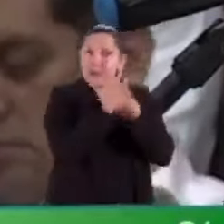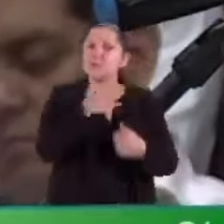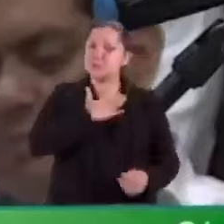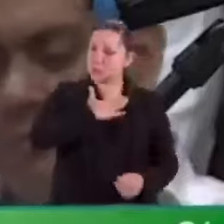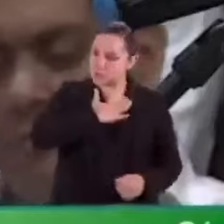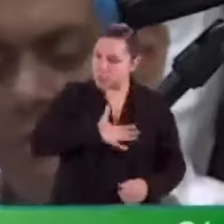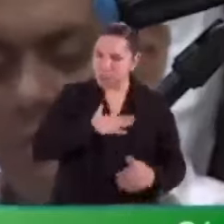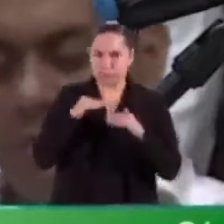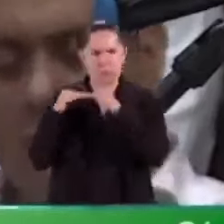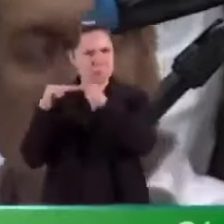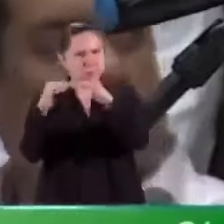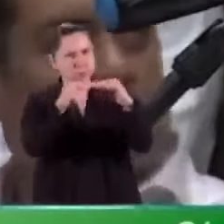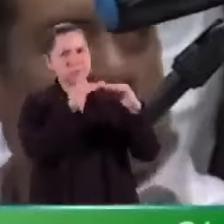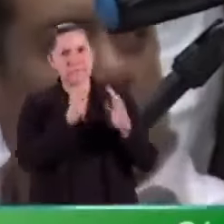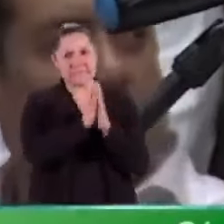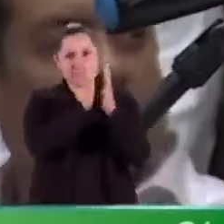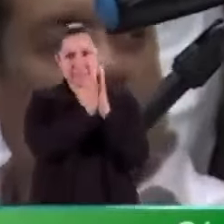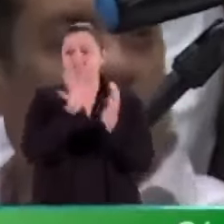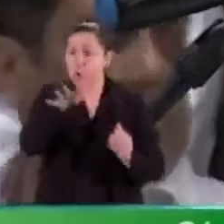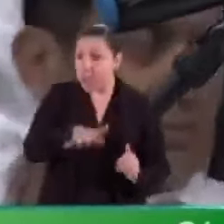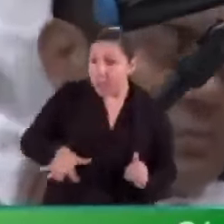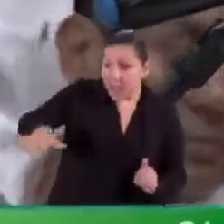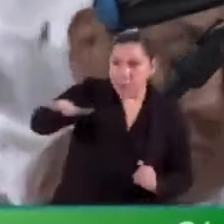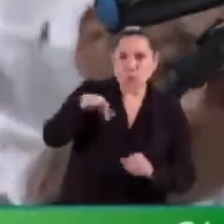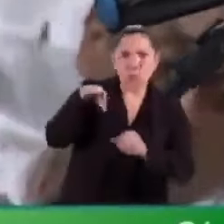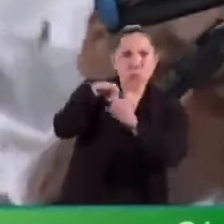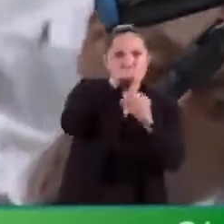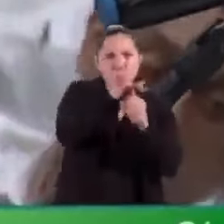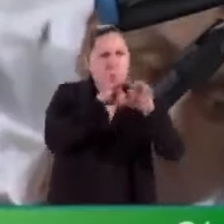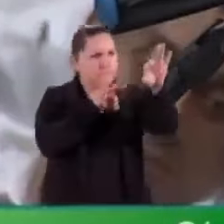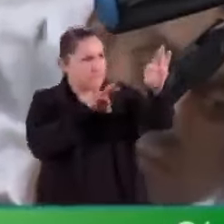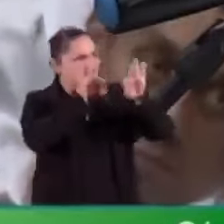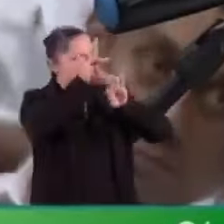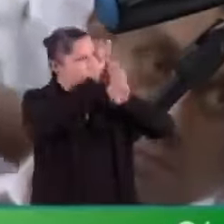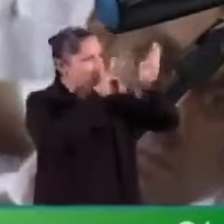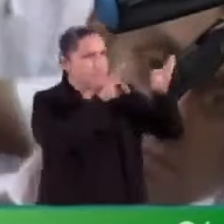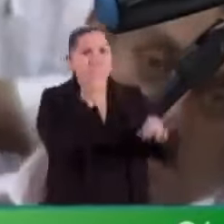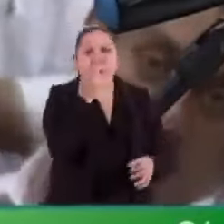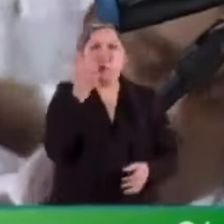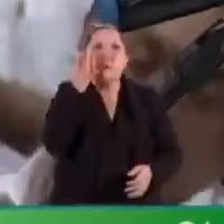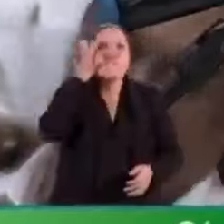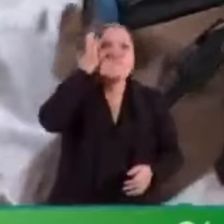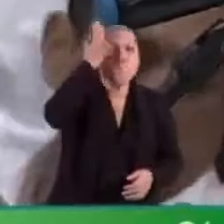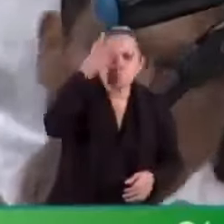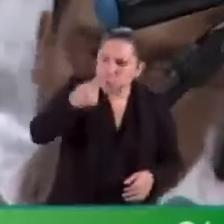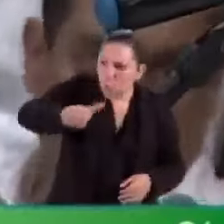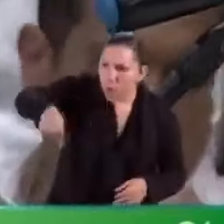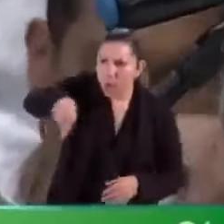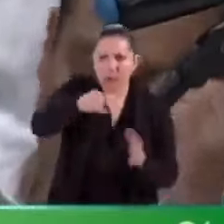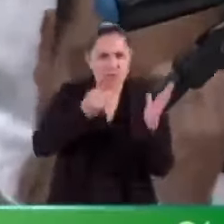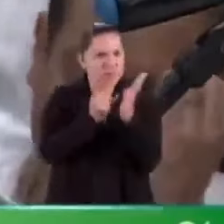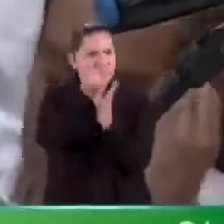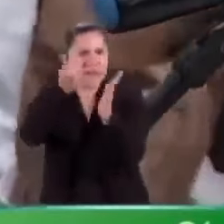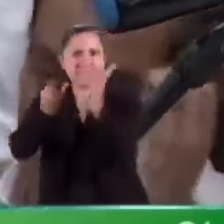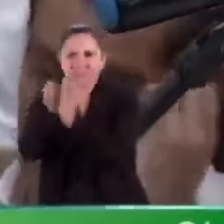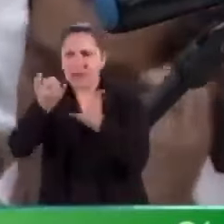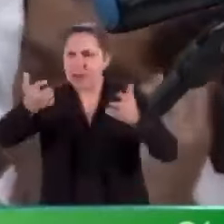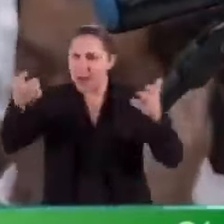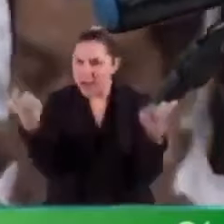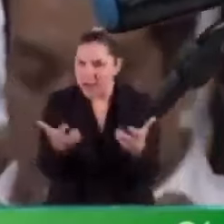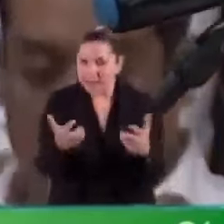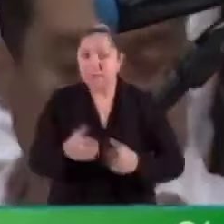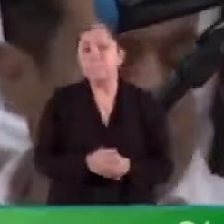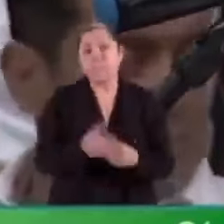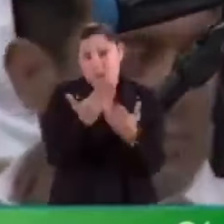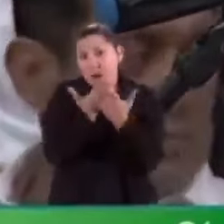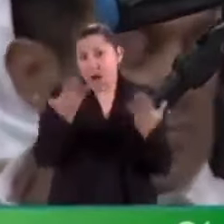seguir tomando las riendas de su propio destino. Y hay que decirlo también, Voy, con mucho gusto. Hoy